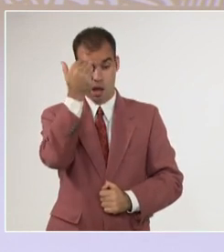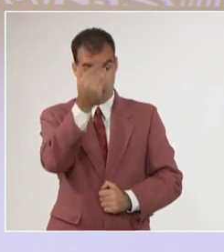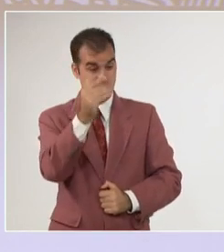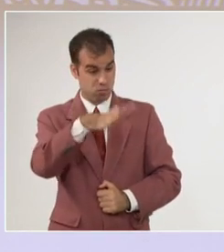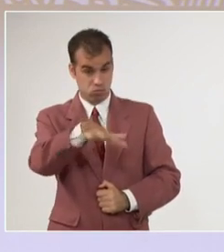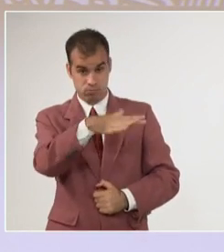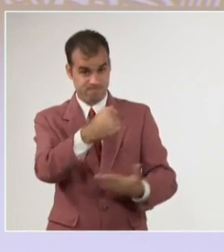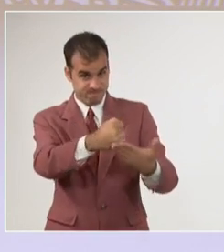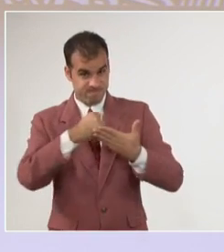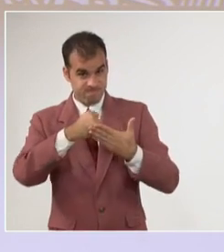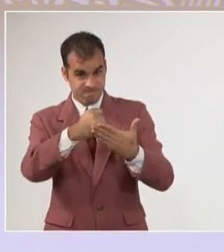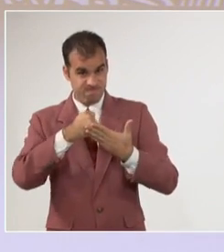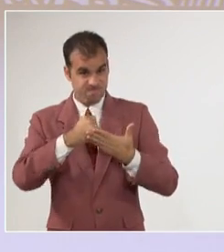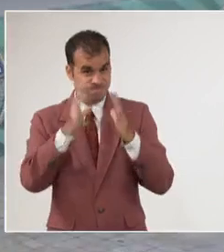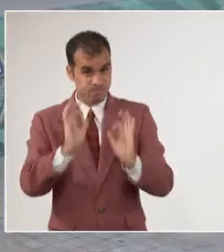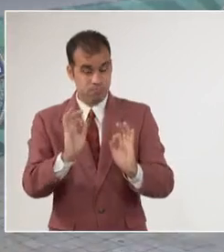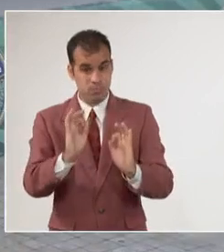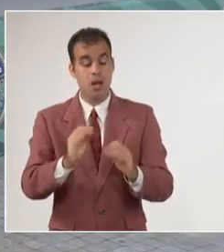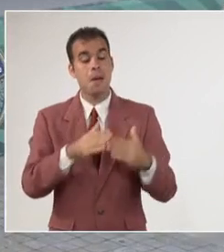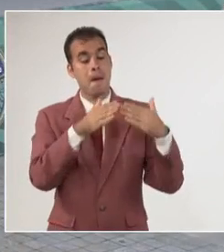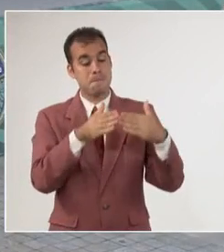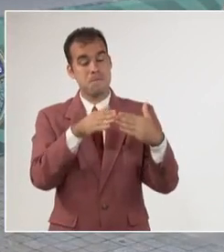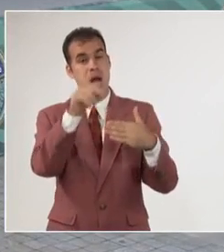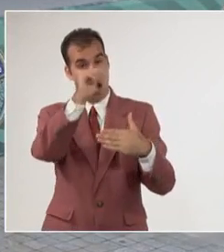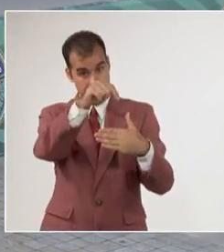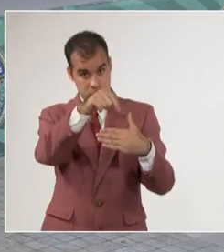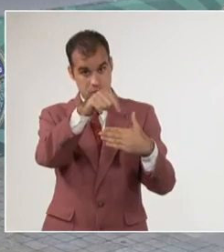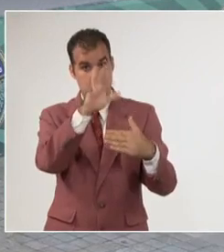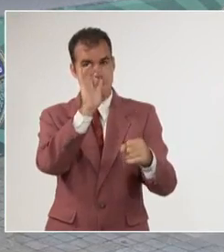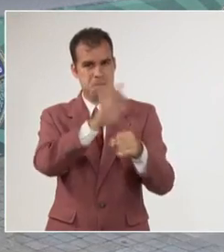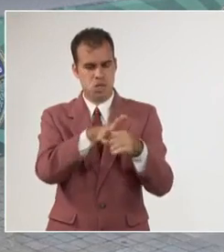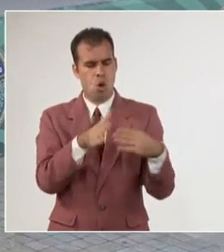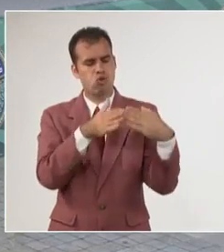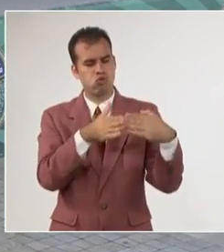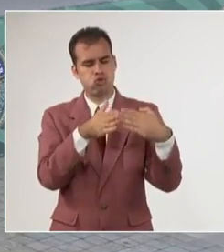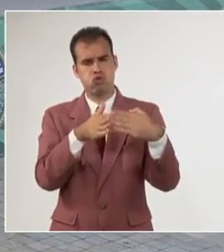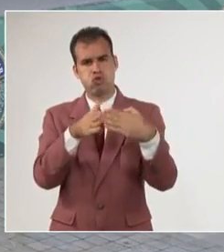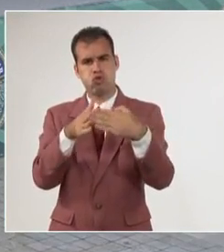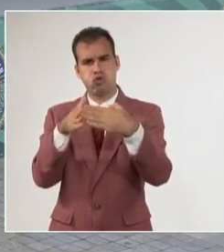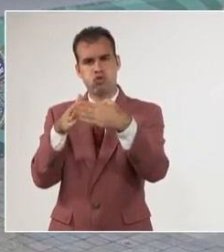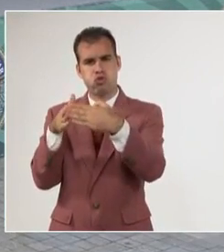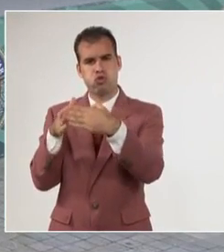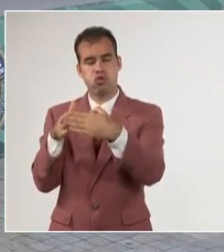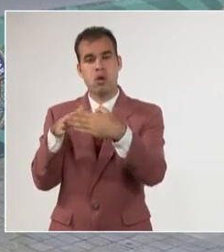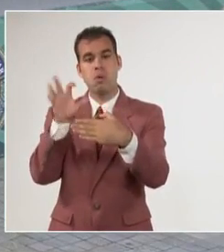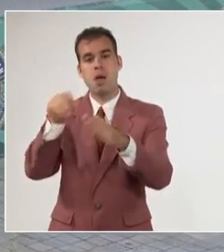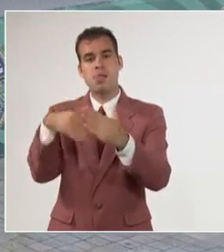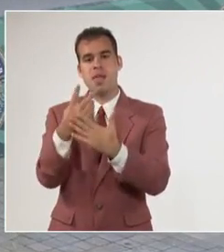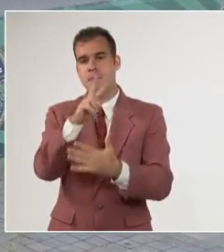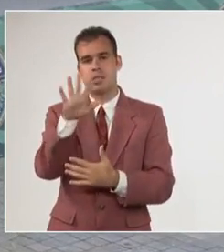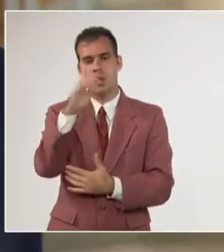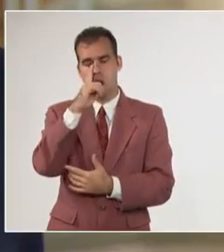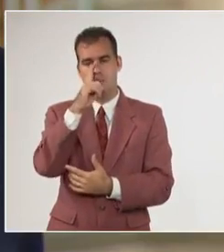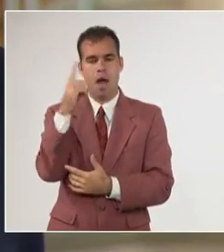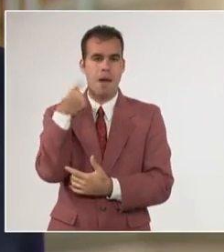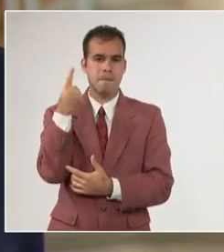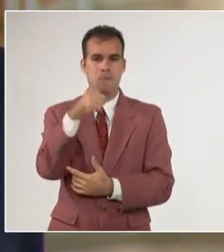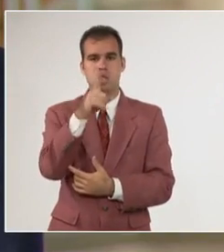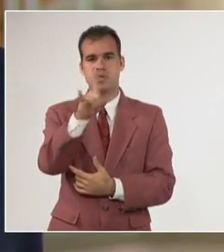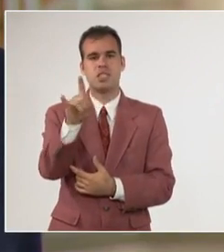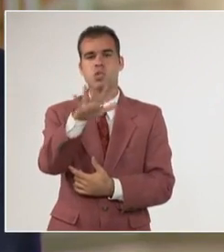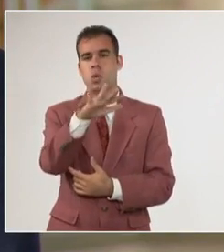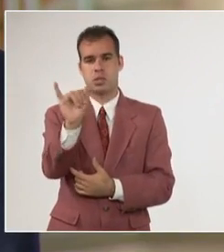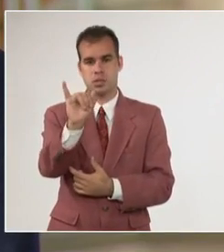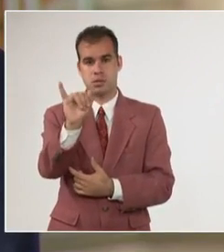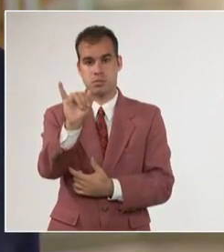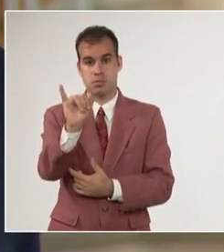mexicanos, zarpó el yate Granma de Tuxpan, Veracruz, el 25 de noviembre de 1956. De esa